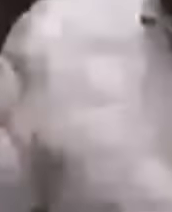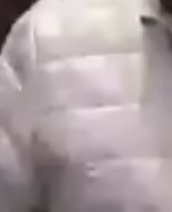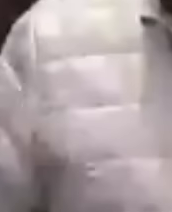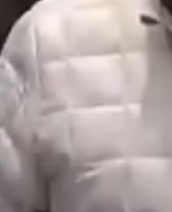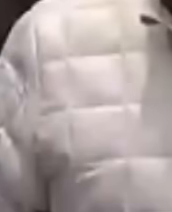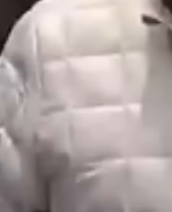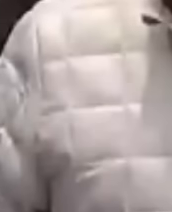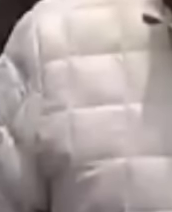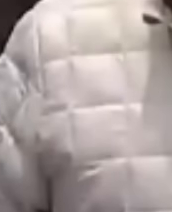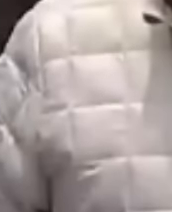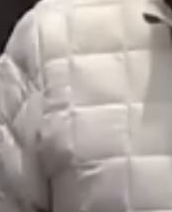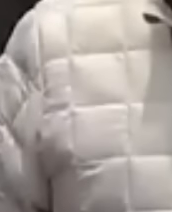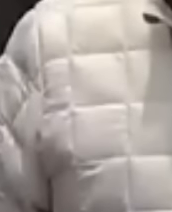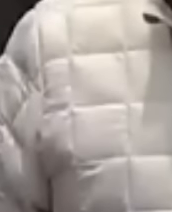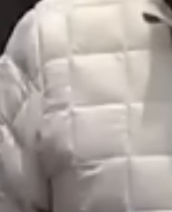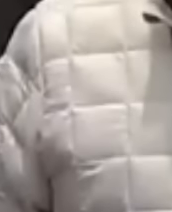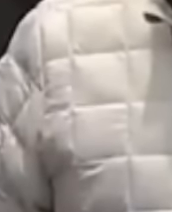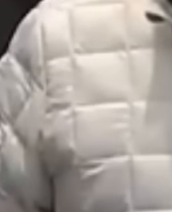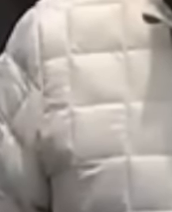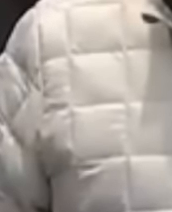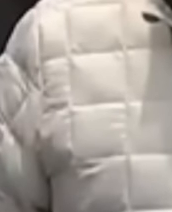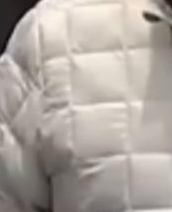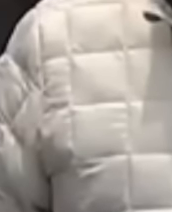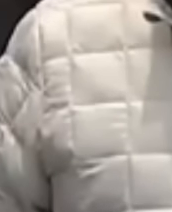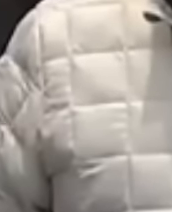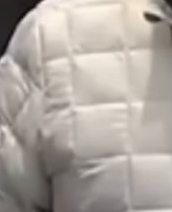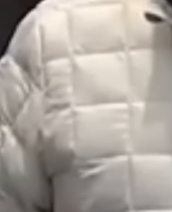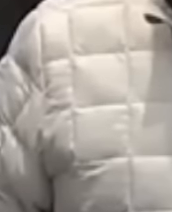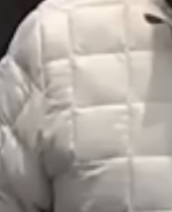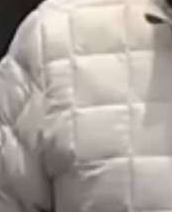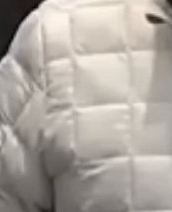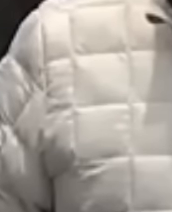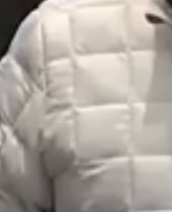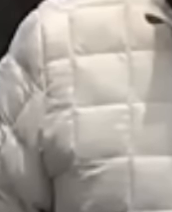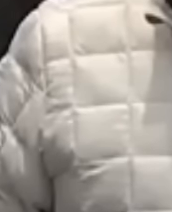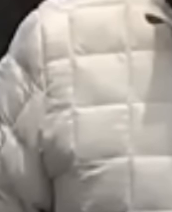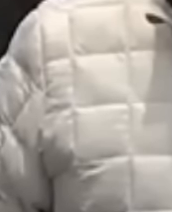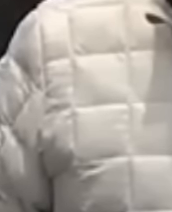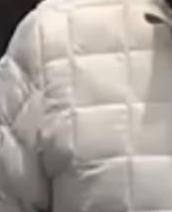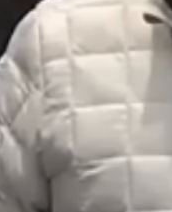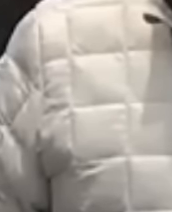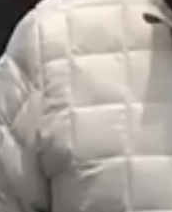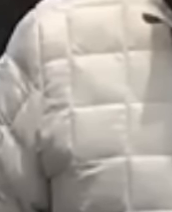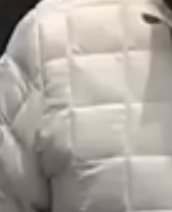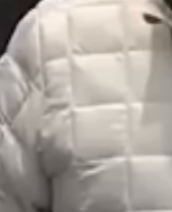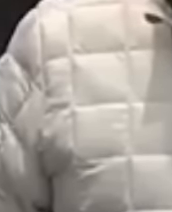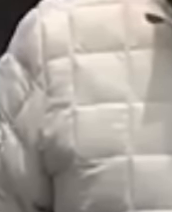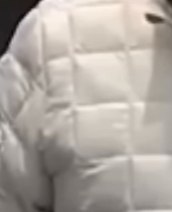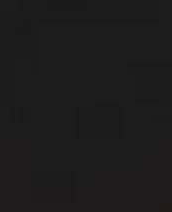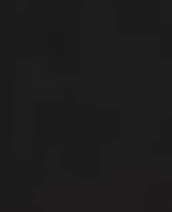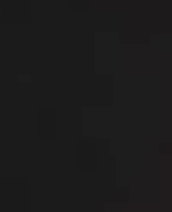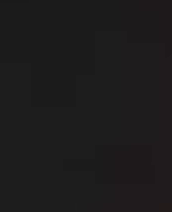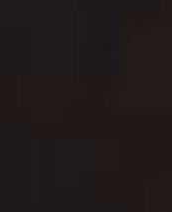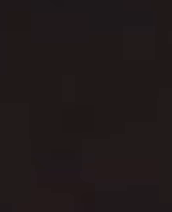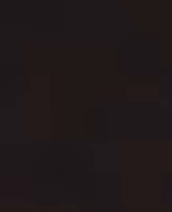presidenciales que hoy están tratando de negociar la deuda que por años no han pagado a los mexicanos a través de impuestos.